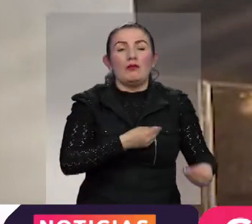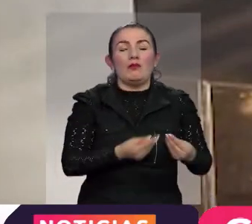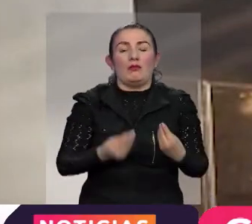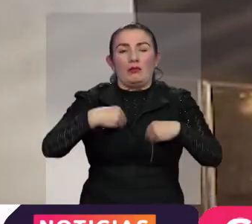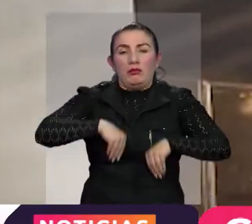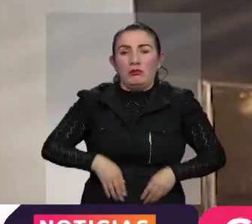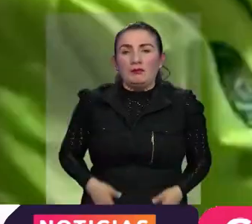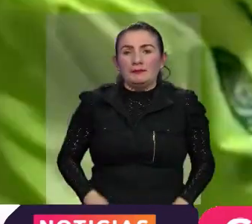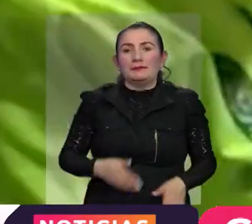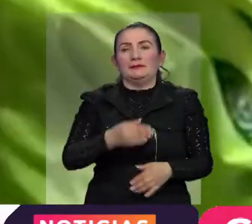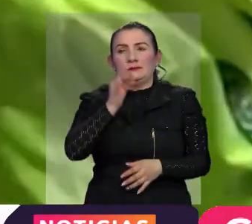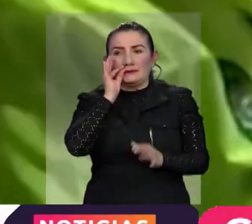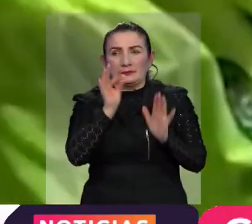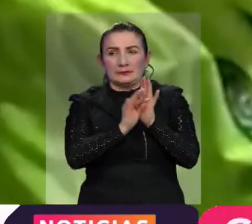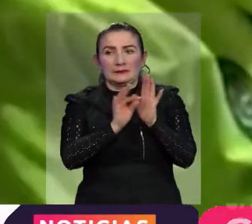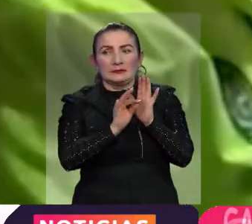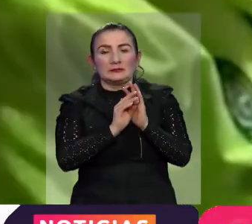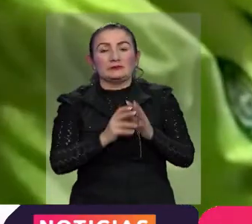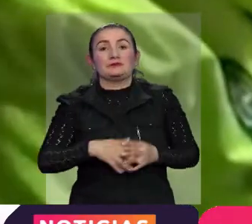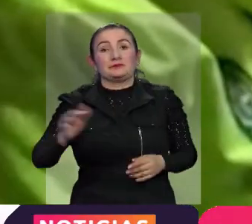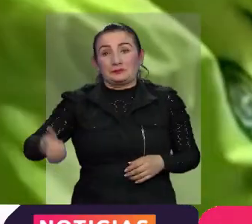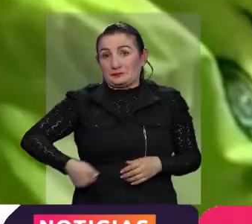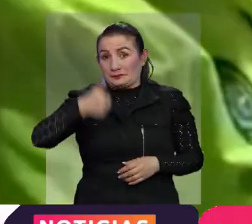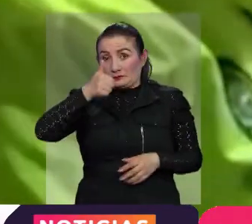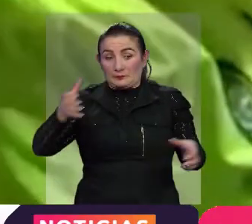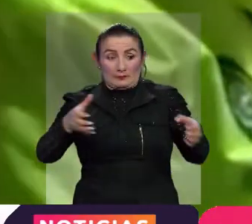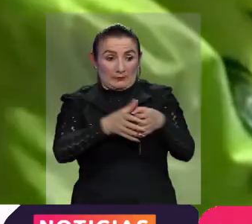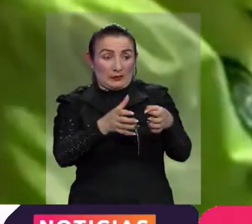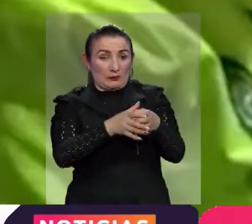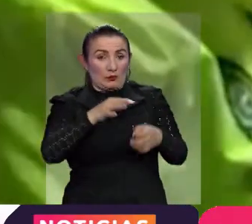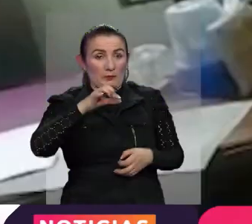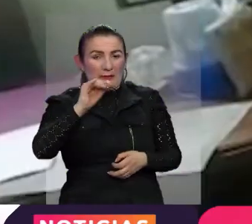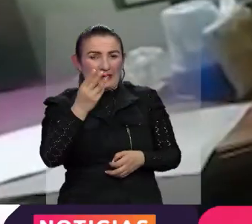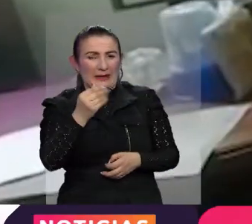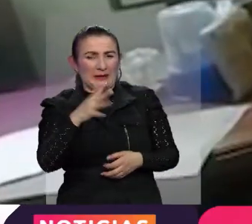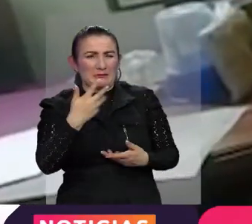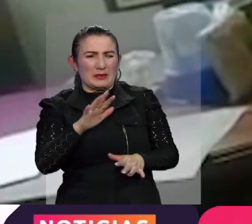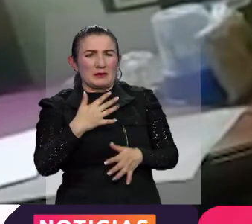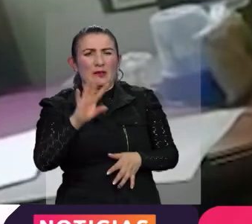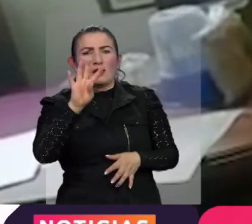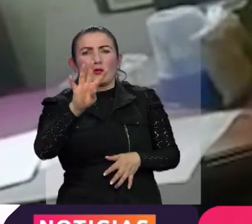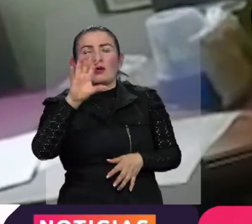tenencia de estupefacientes. Según las autoridades, Los Piquiña recaudaban cerca